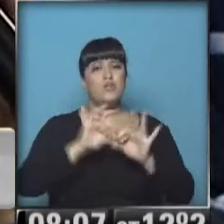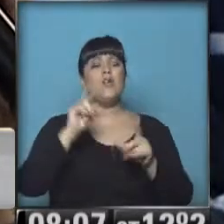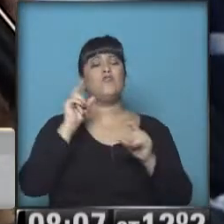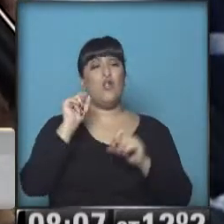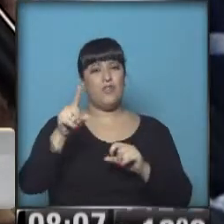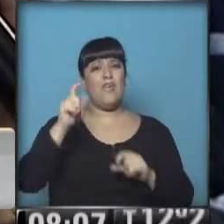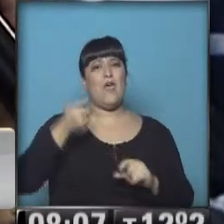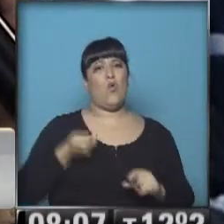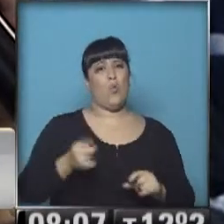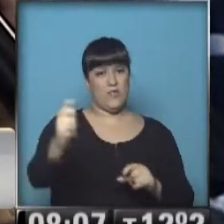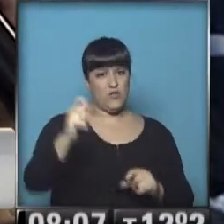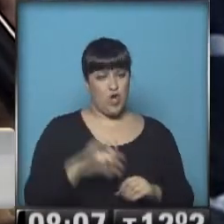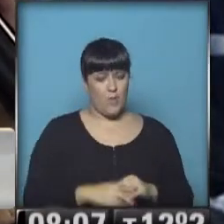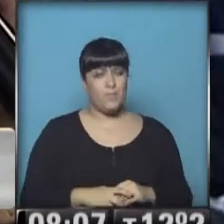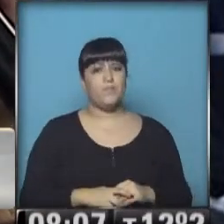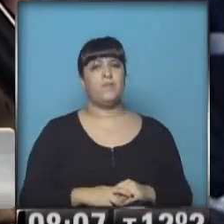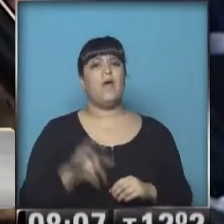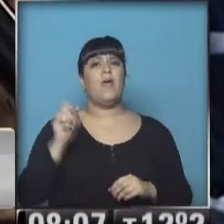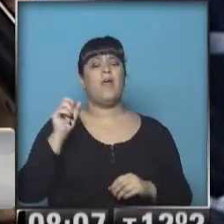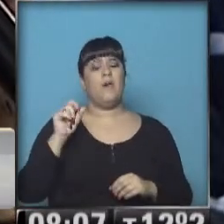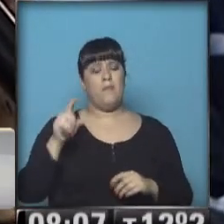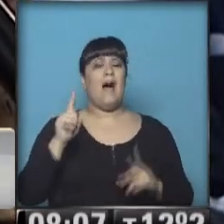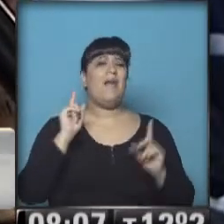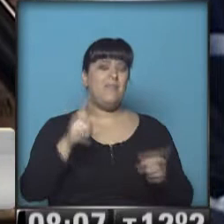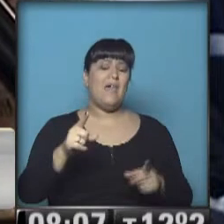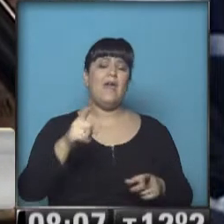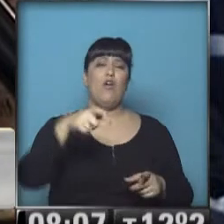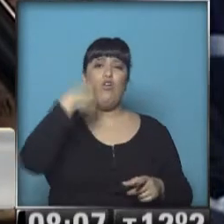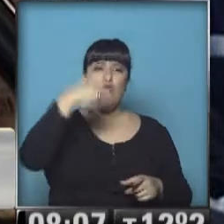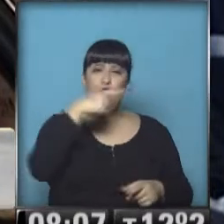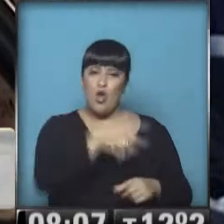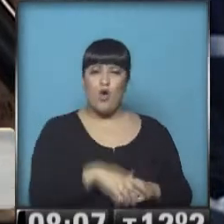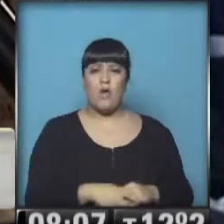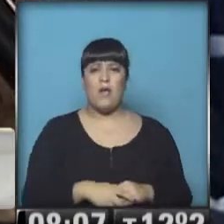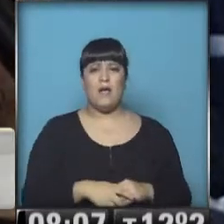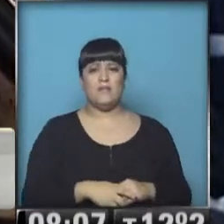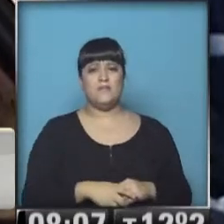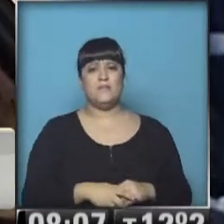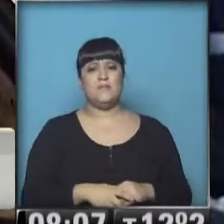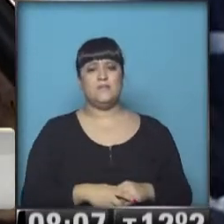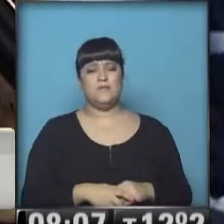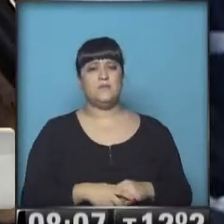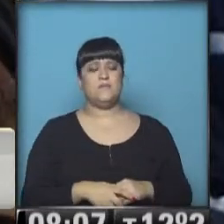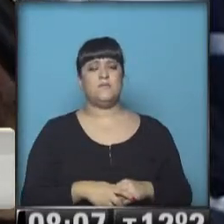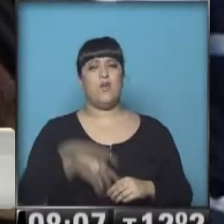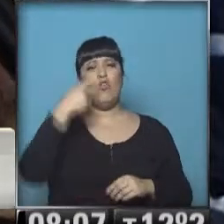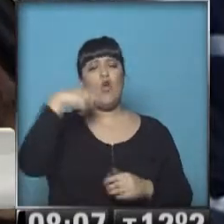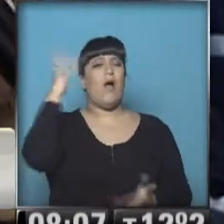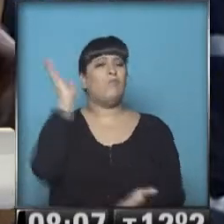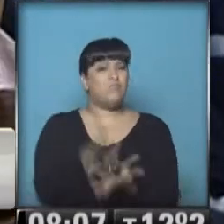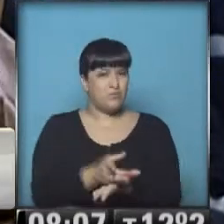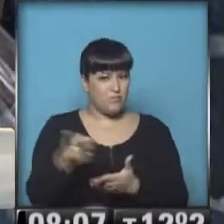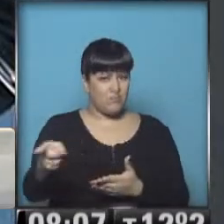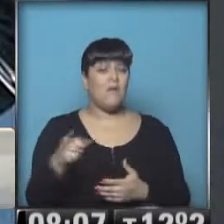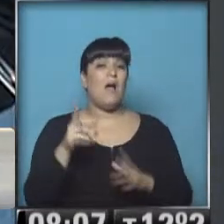eventualmente si sería así de las drogas en el caso de lo que está planteado como proyectos que se encuentran para poder